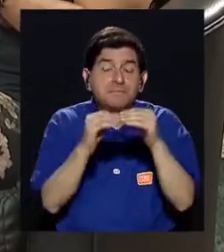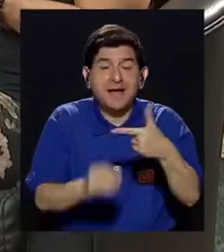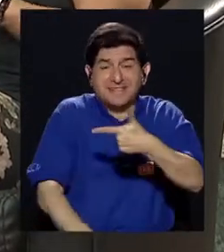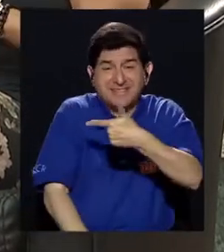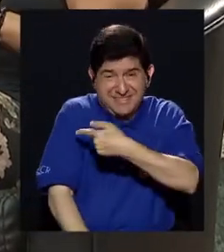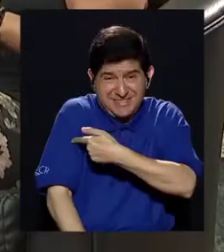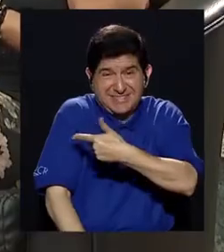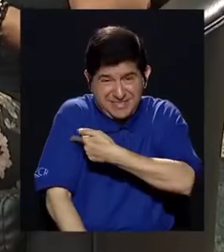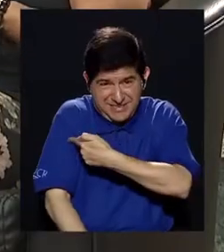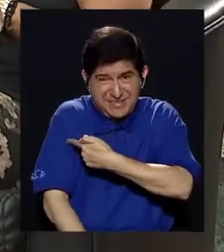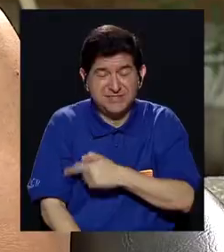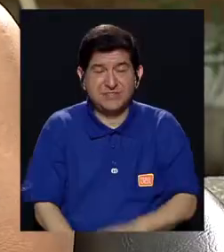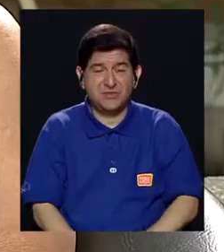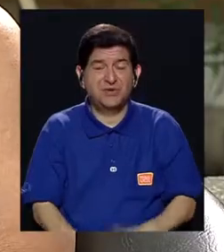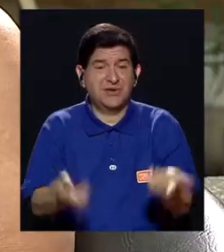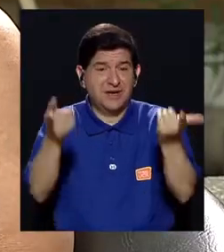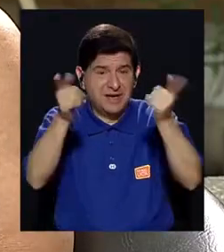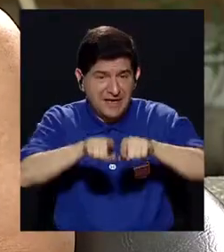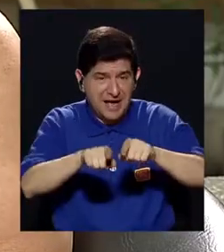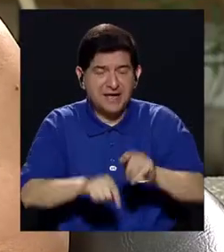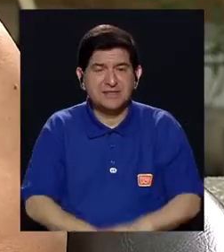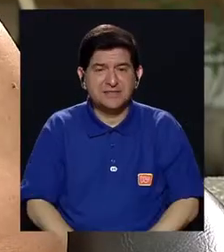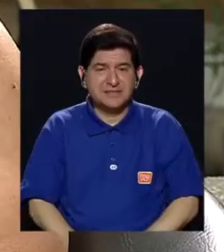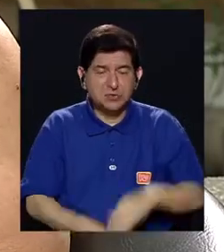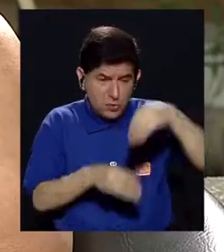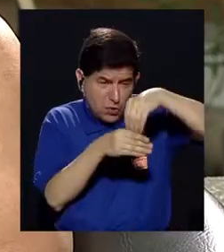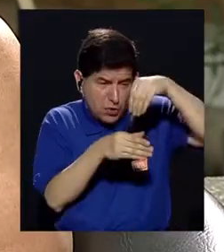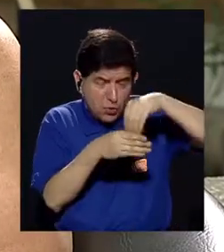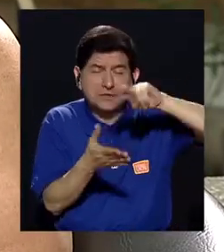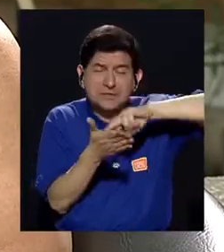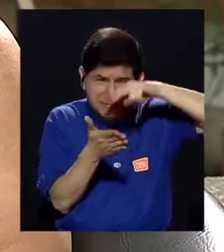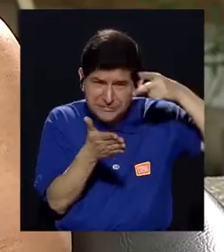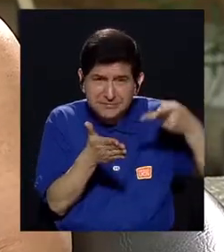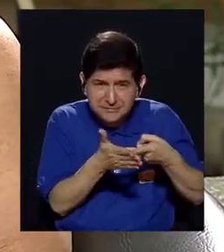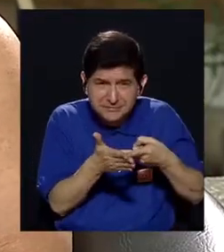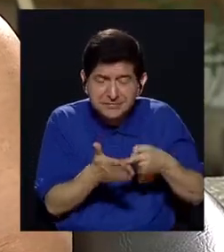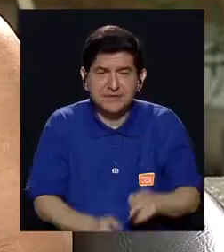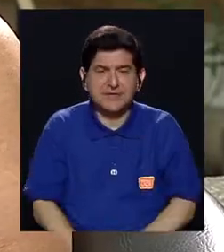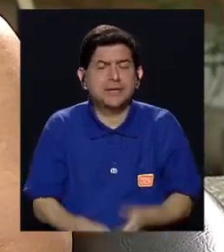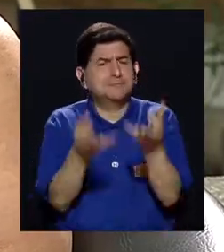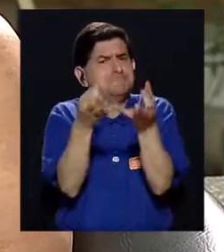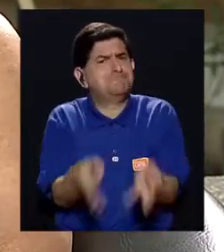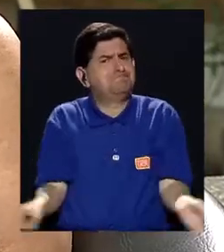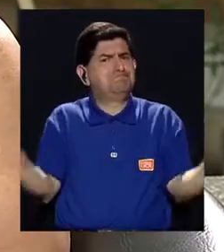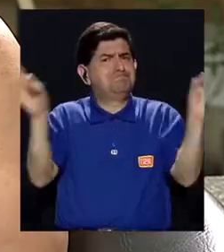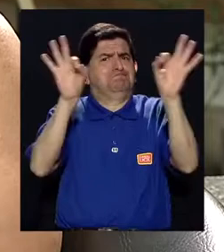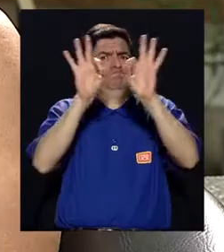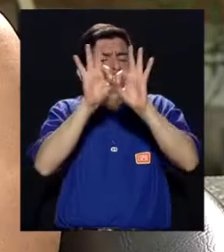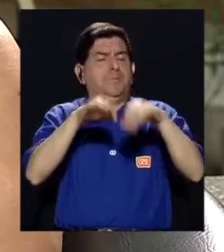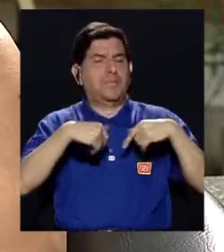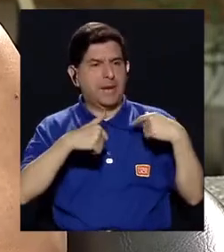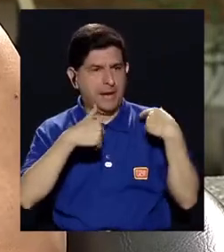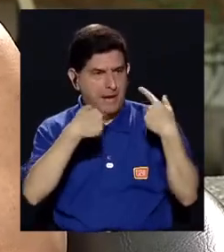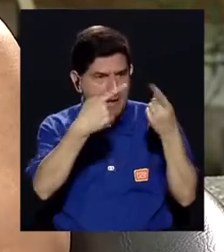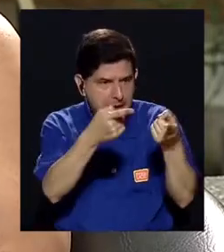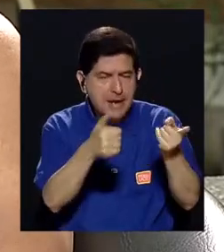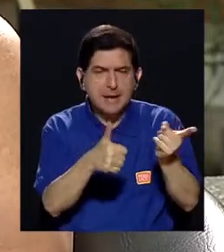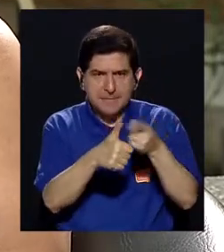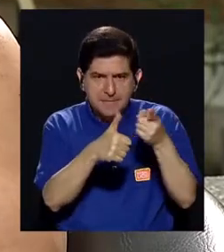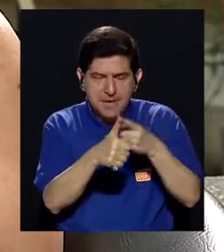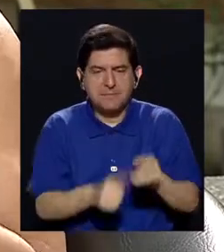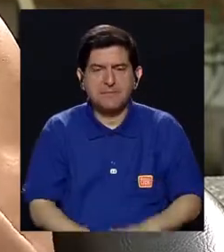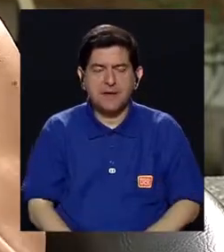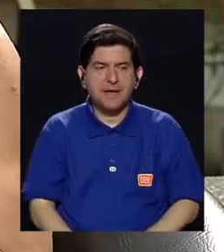más cuando es inyectable, por las dosis que implica, es muy importante ir